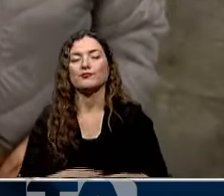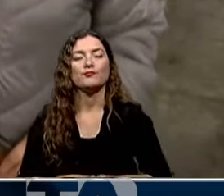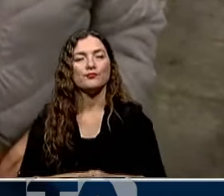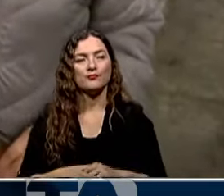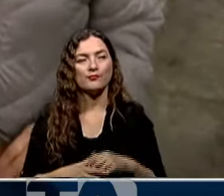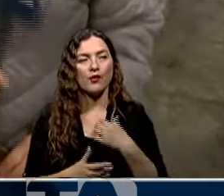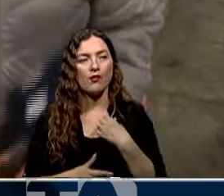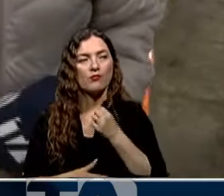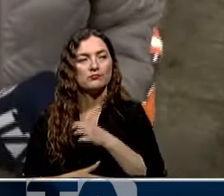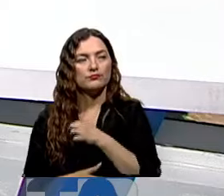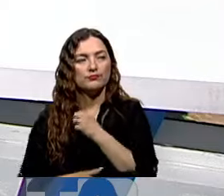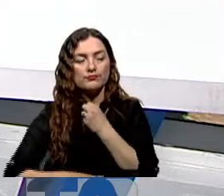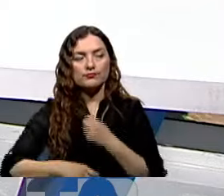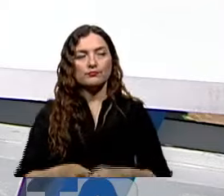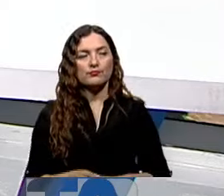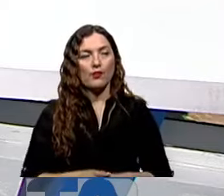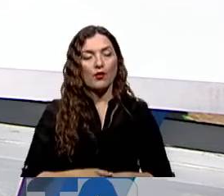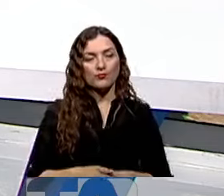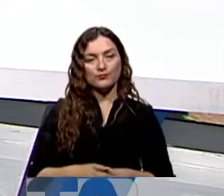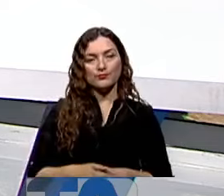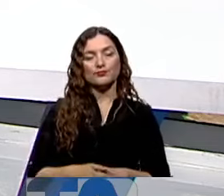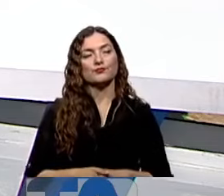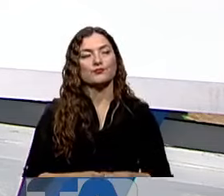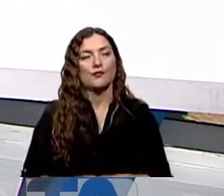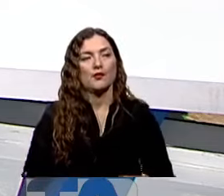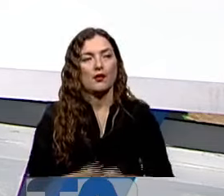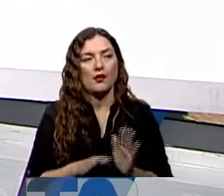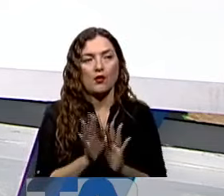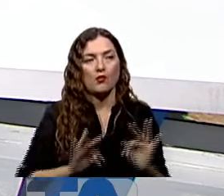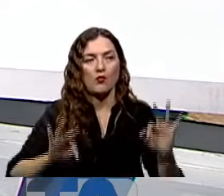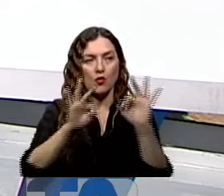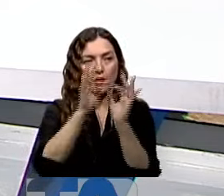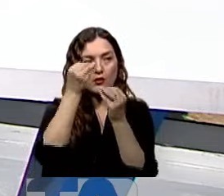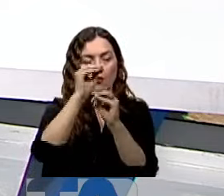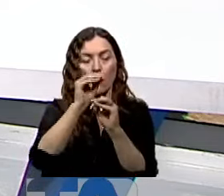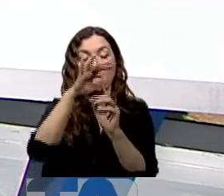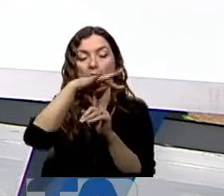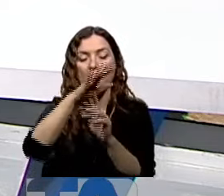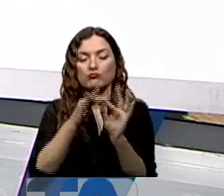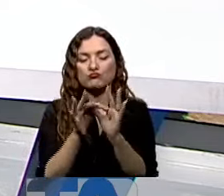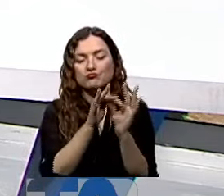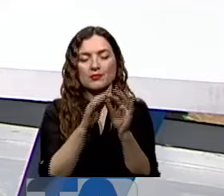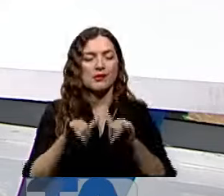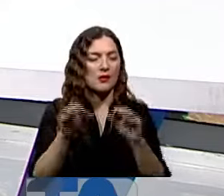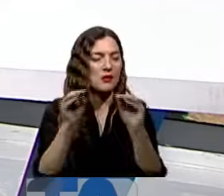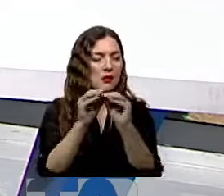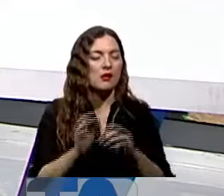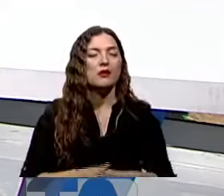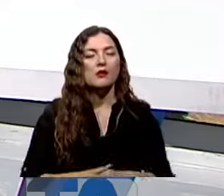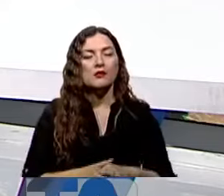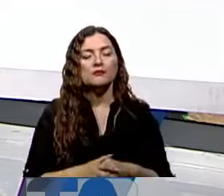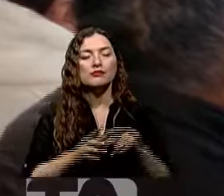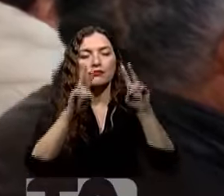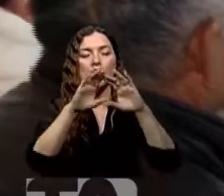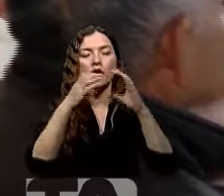días. Así es, importante información, sobre todo para gente del sur que va a tener este parque ya rehabilitado. Así es. Vamos a continuar con más. Así es, el Comité de Seguridad